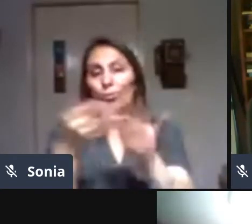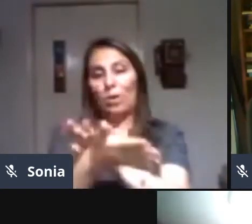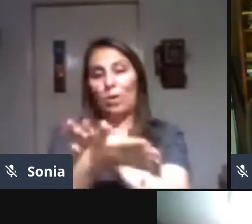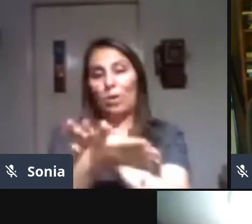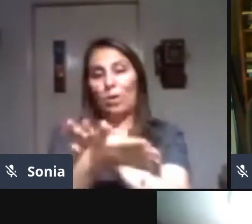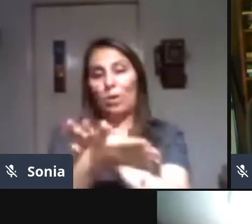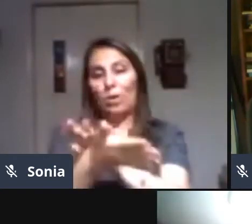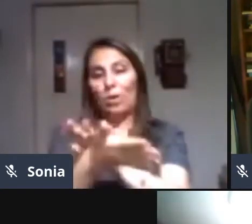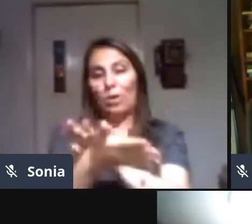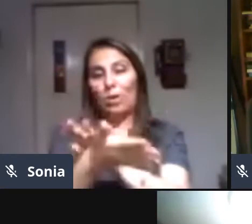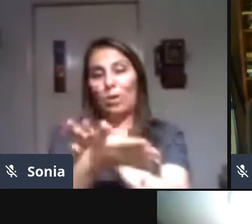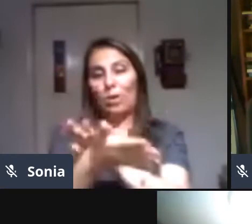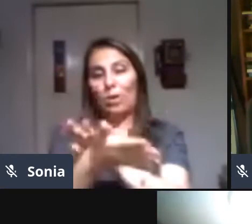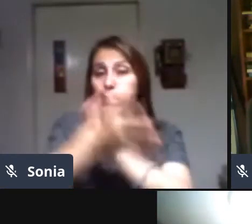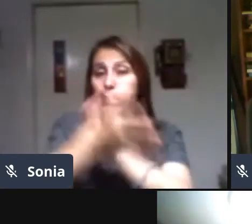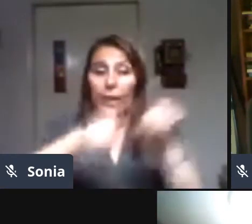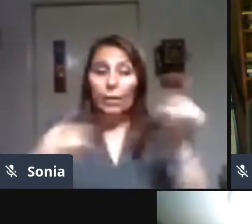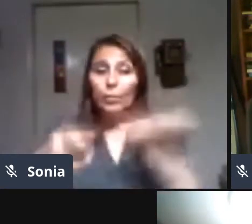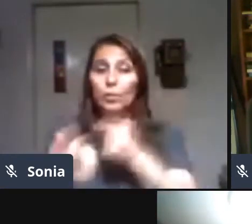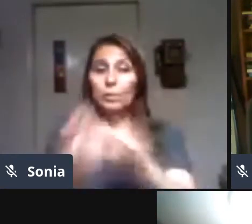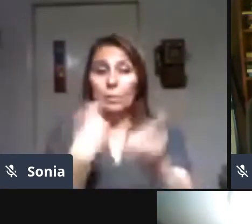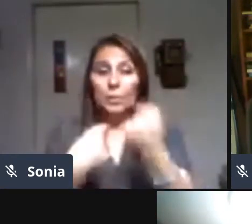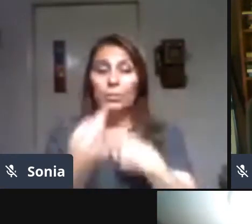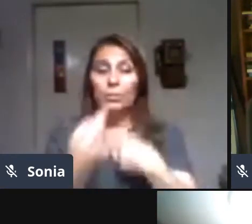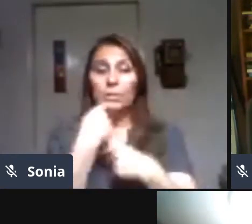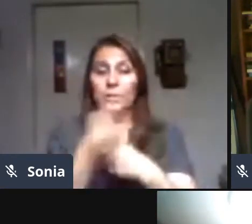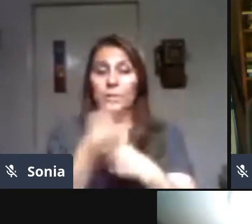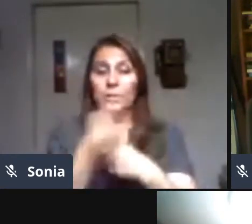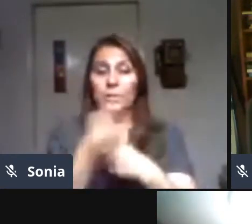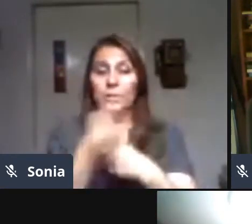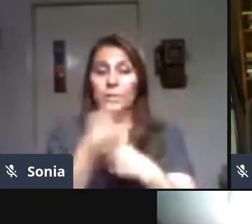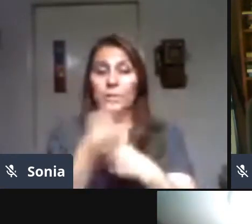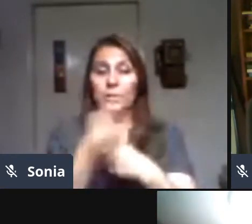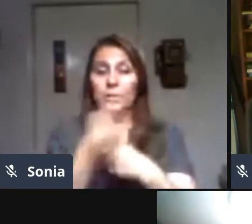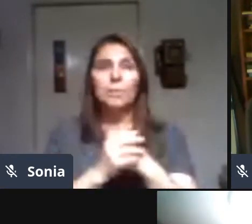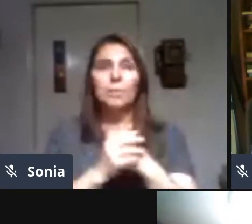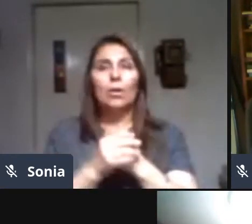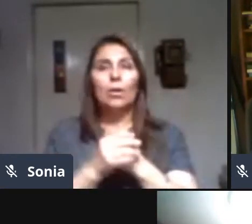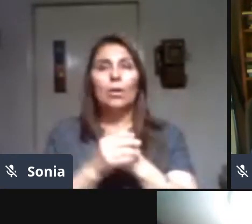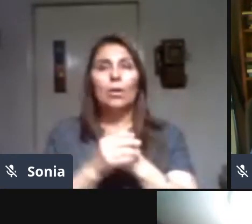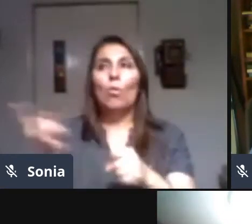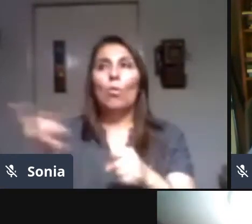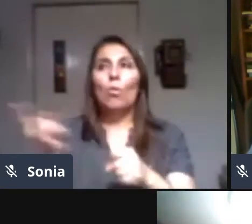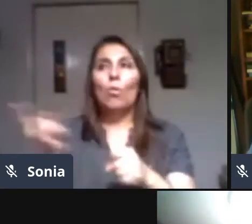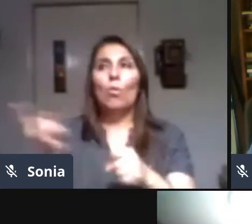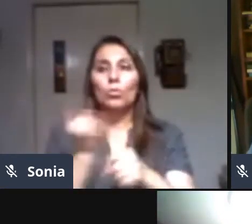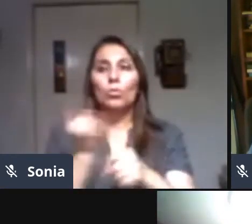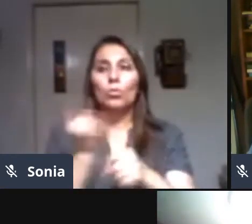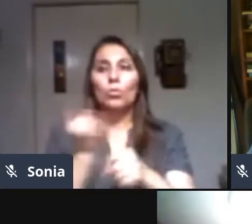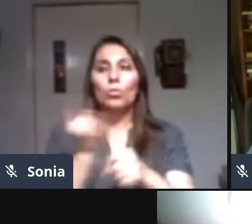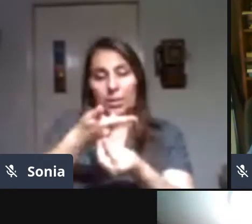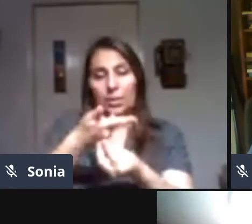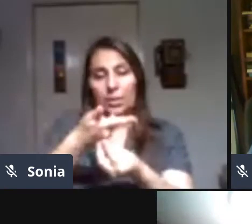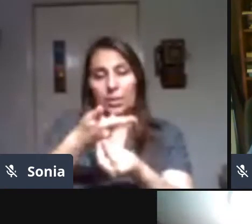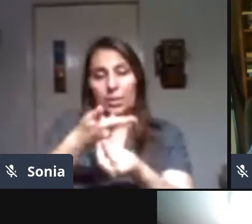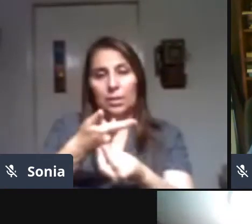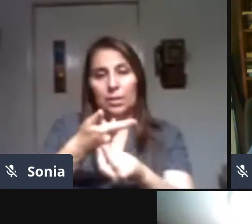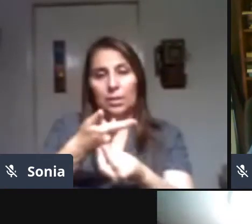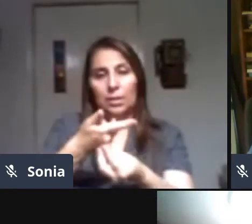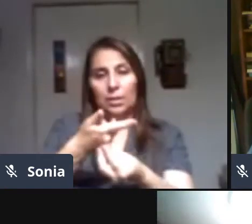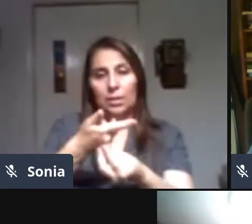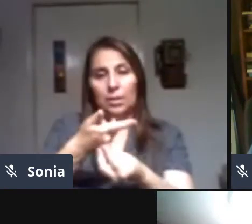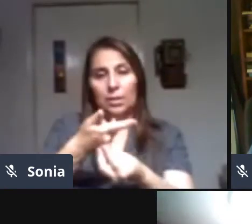dicen llegar con el arte o sea porque no lo cuestionamos es el llegar con no lo dicen acá o